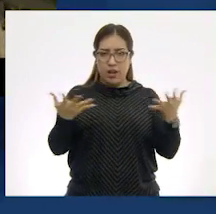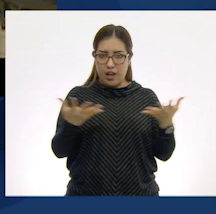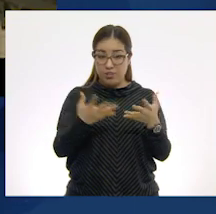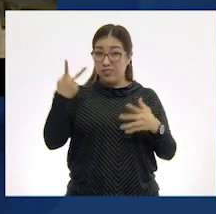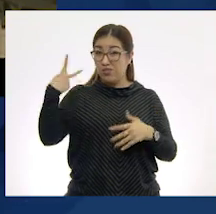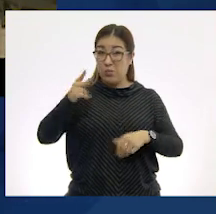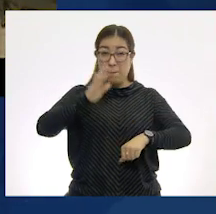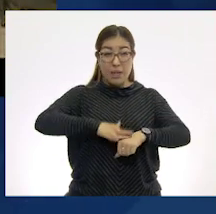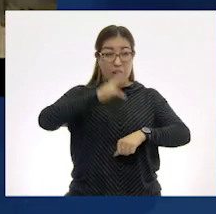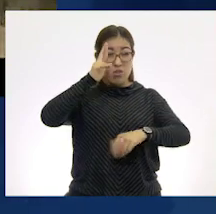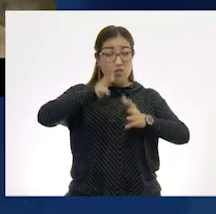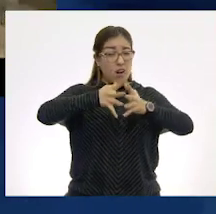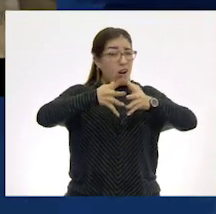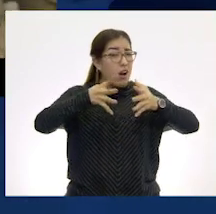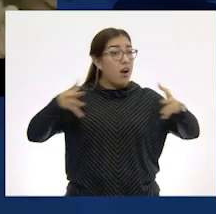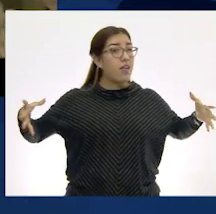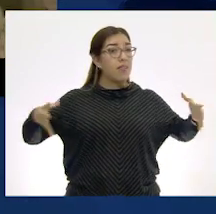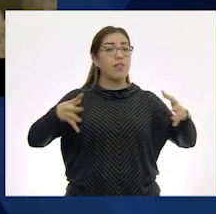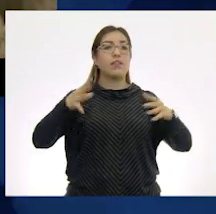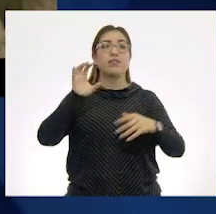China.